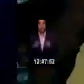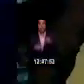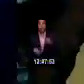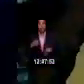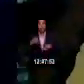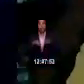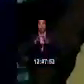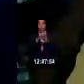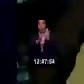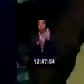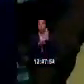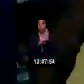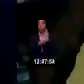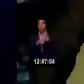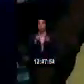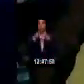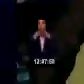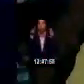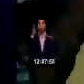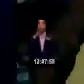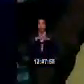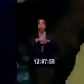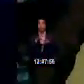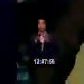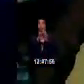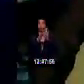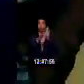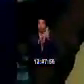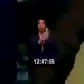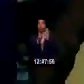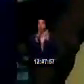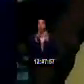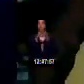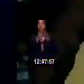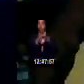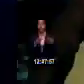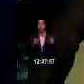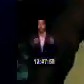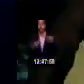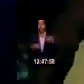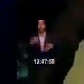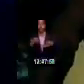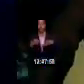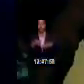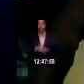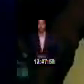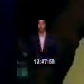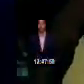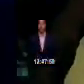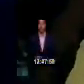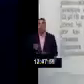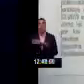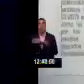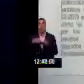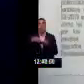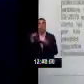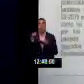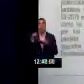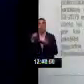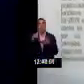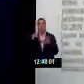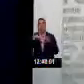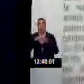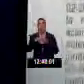La Corte Constitucional resolvió no pronunciarse sobre la constitucionalidad de la resolución de la Corte Nacional de Justicia que autorizaba